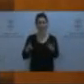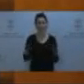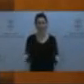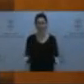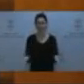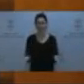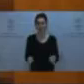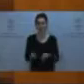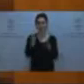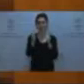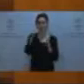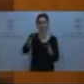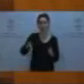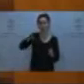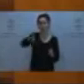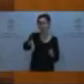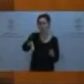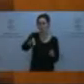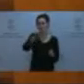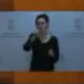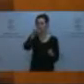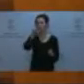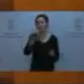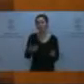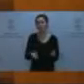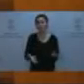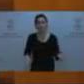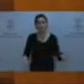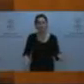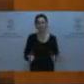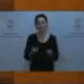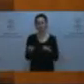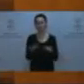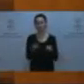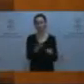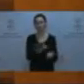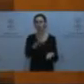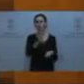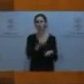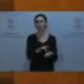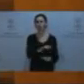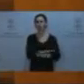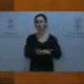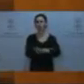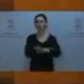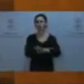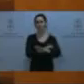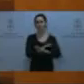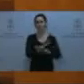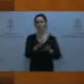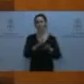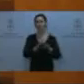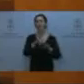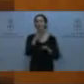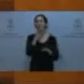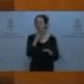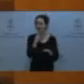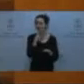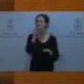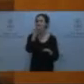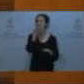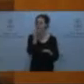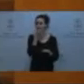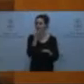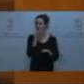realidad, y yo le pregunto, oiga, ¿qué control ejerce su Gobierno para determinar si los